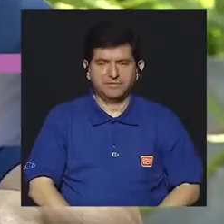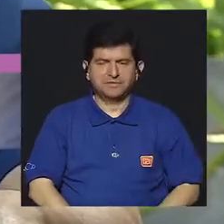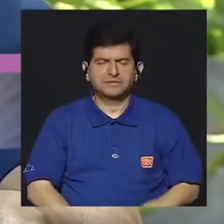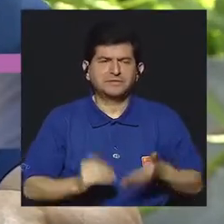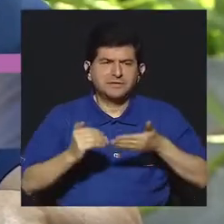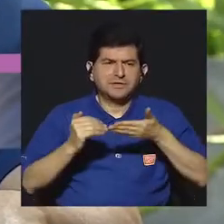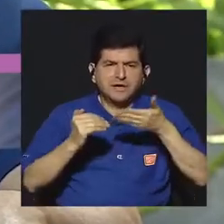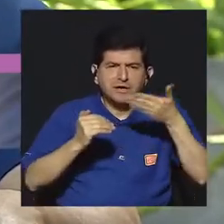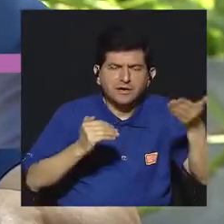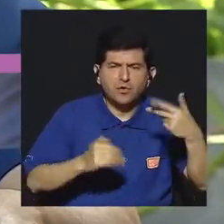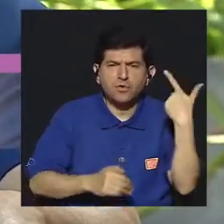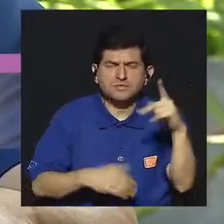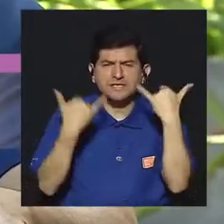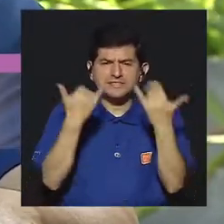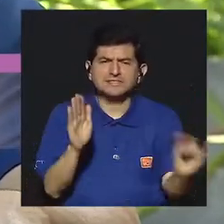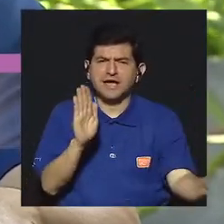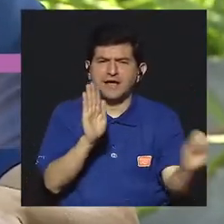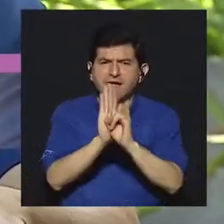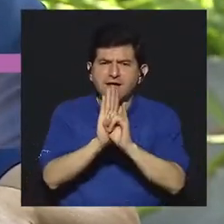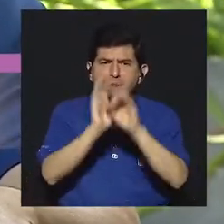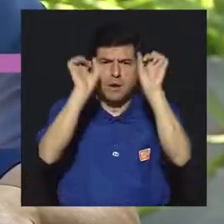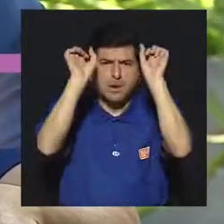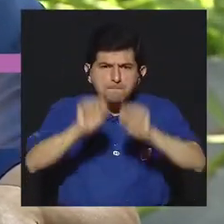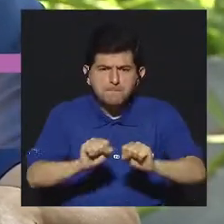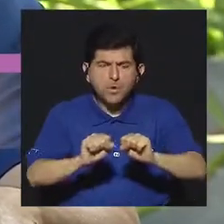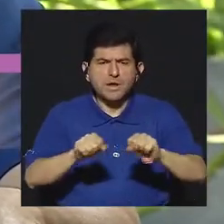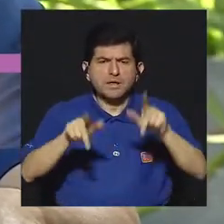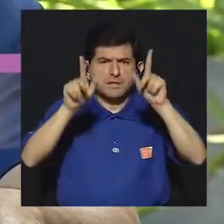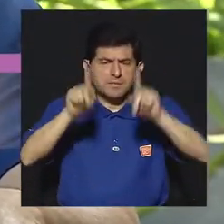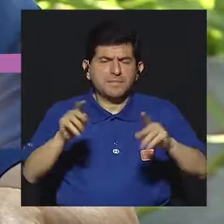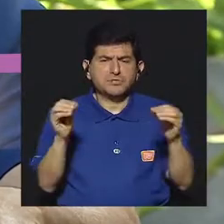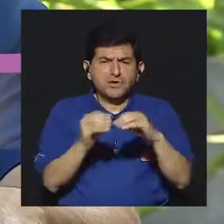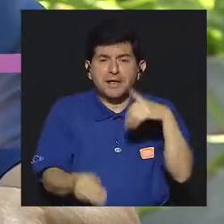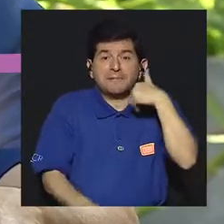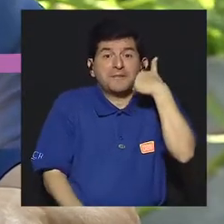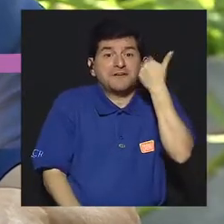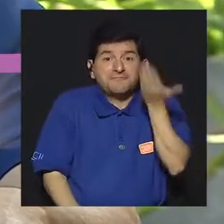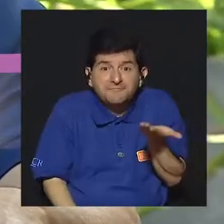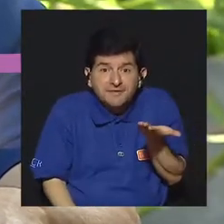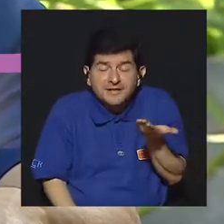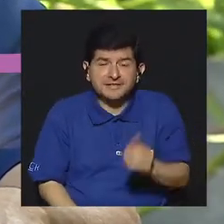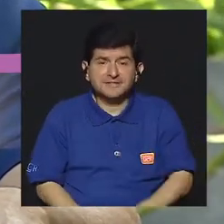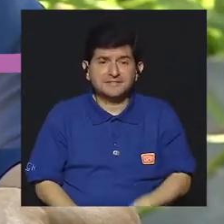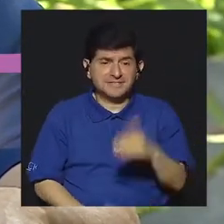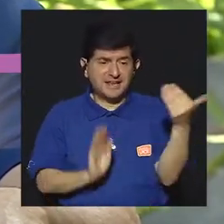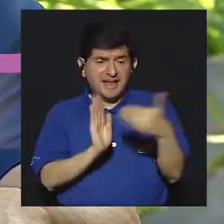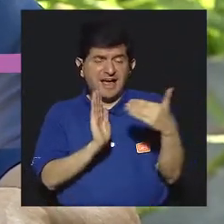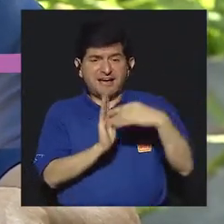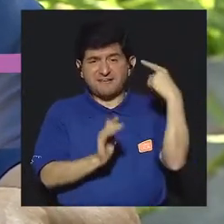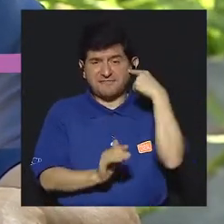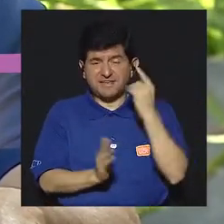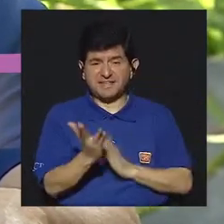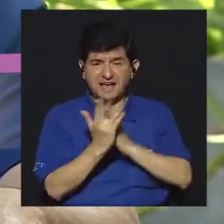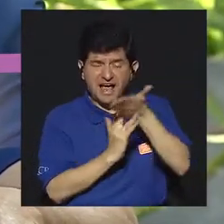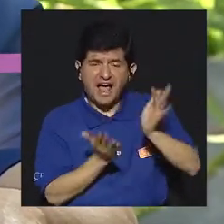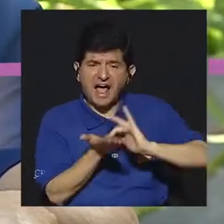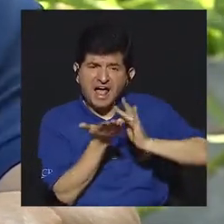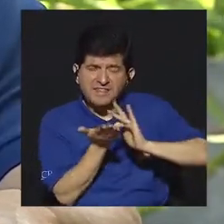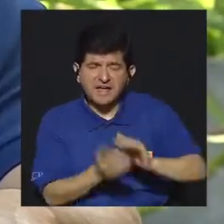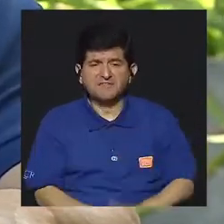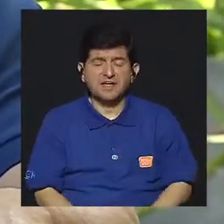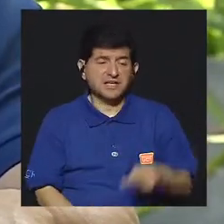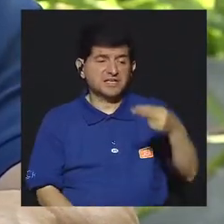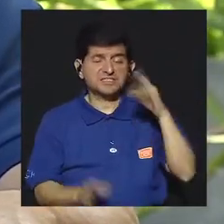¿Existen algunos factores de riesgo ya identificados que pueden hacer que la persona sea más susceptible a que se le dañe el oído por medicamentos? Por